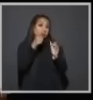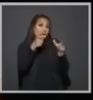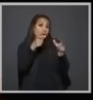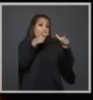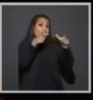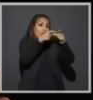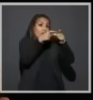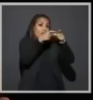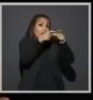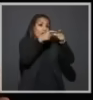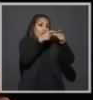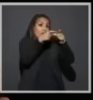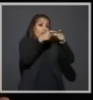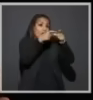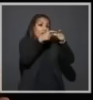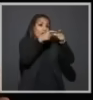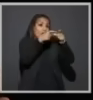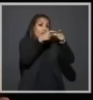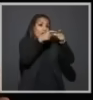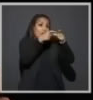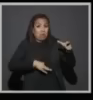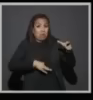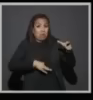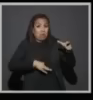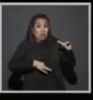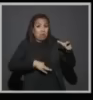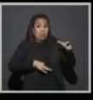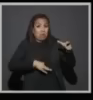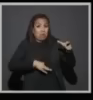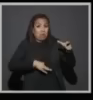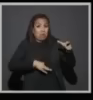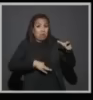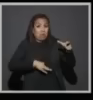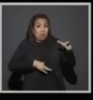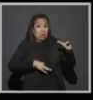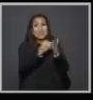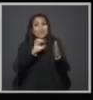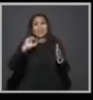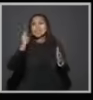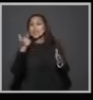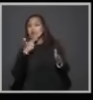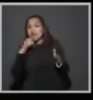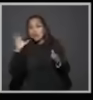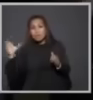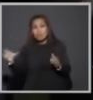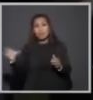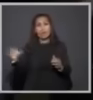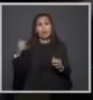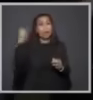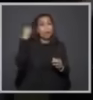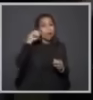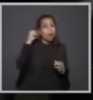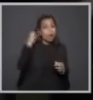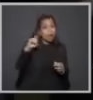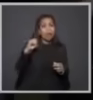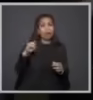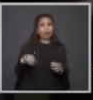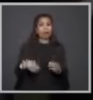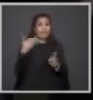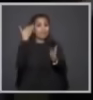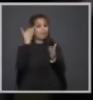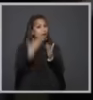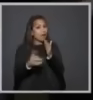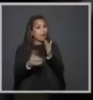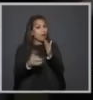ahí. ¿Cuánto invierte el gobierno federal en Chiapas, en Oaxaca? O sea, en Oaxaca